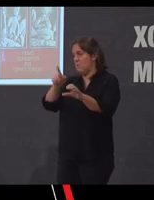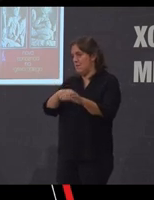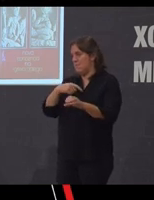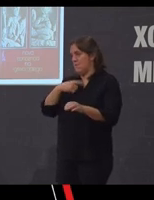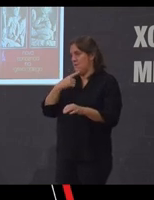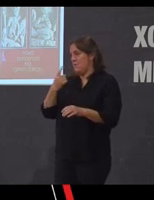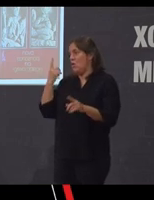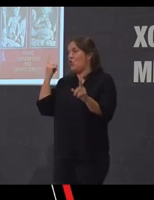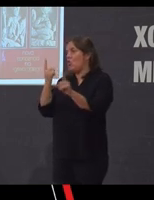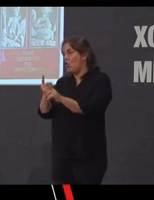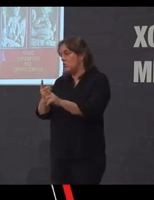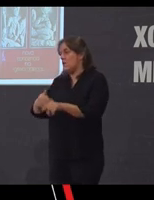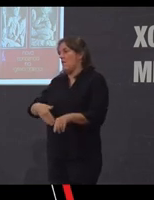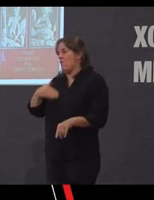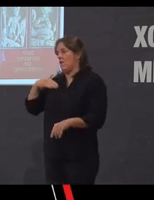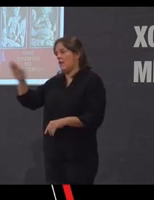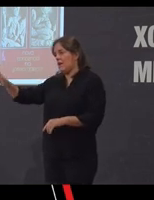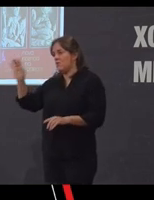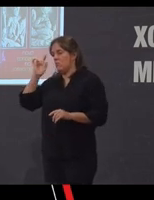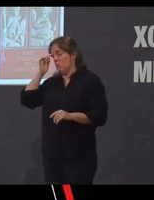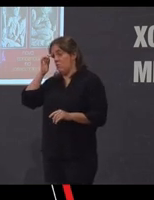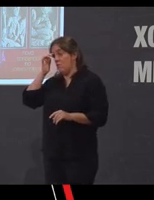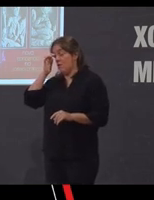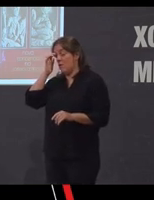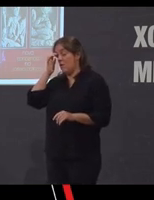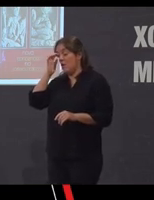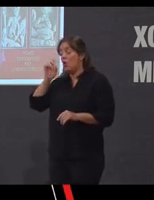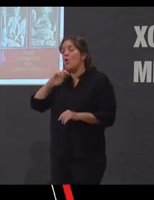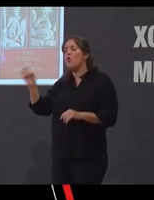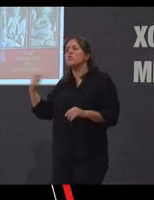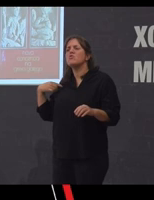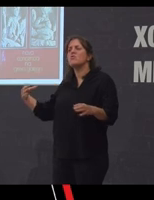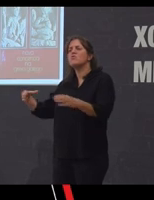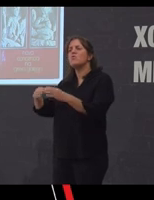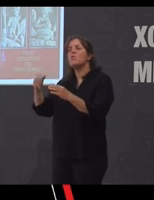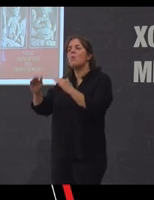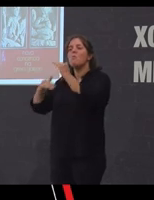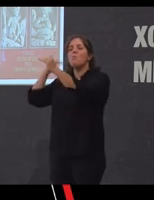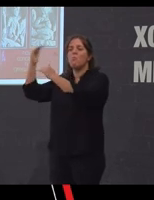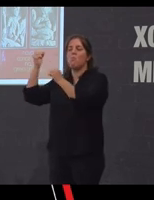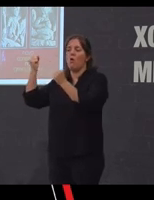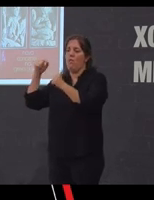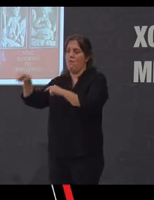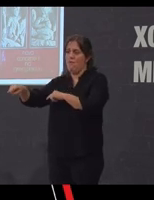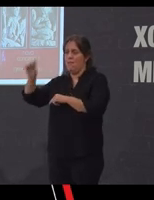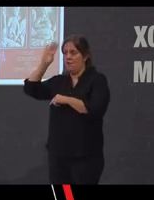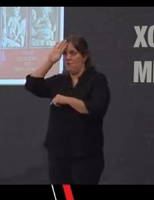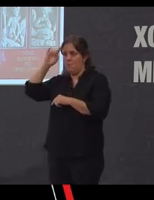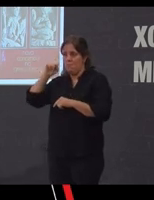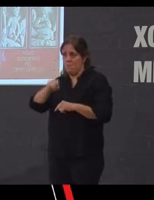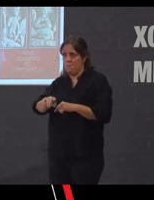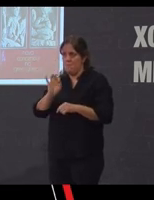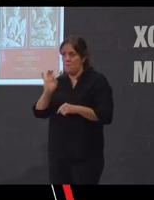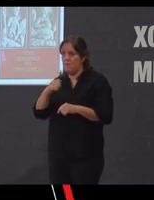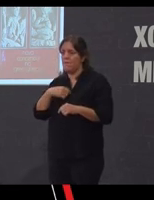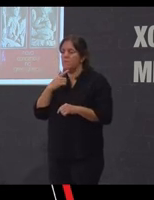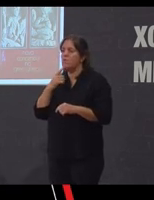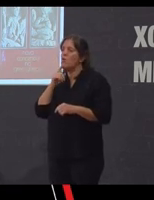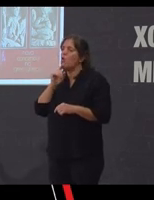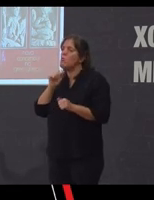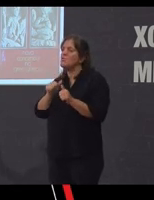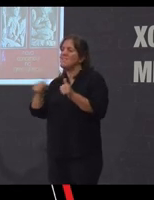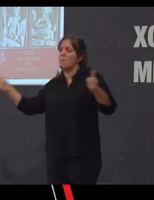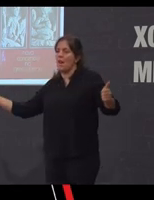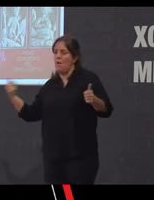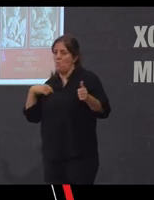A militancia, outra cousa é o episcopado. O episcopado está intentando ver como despegámonos do réximen e